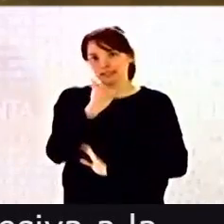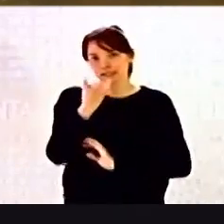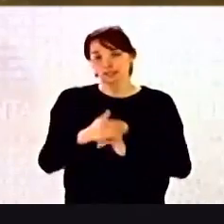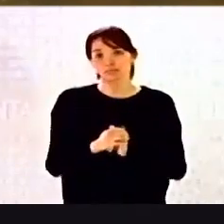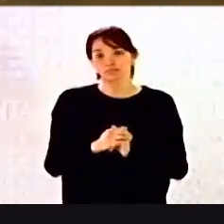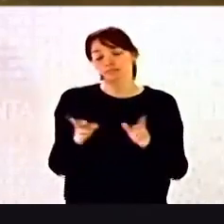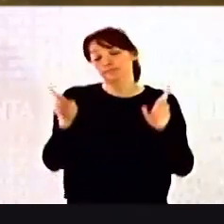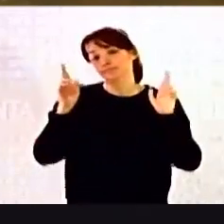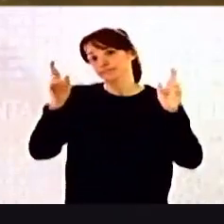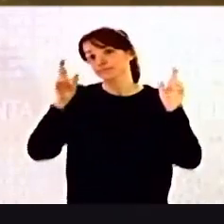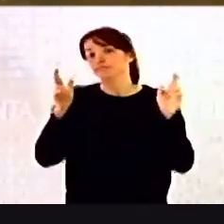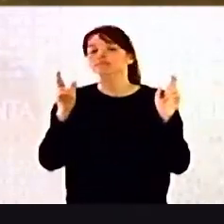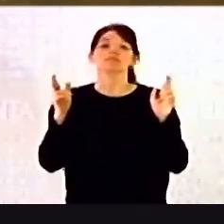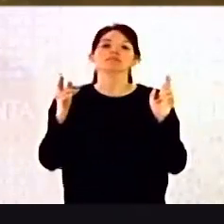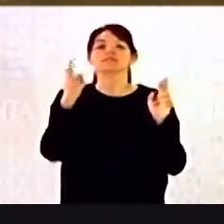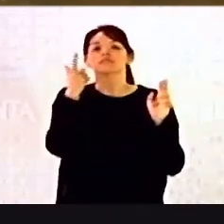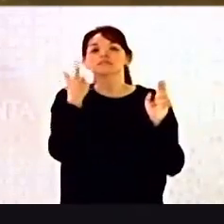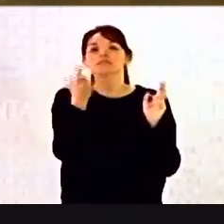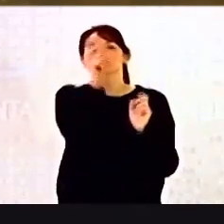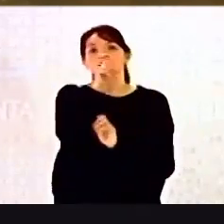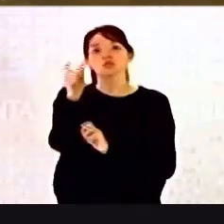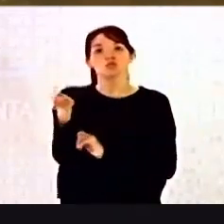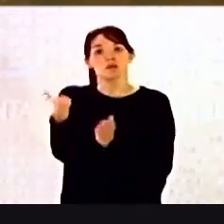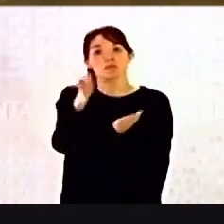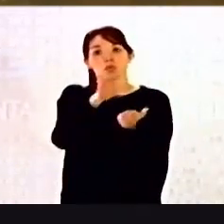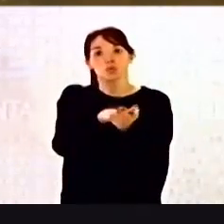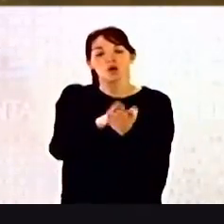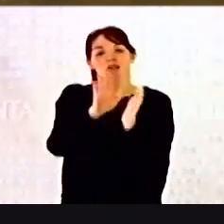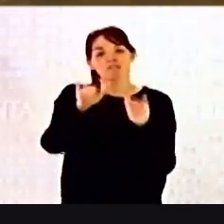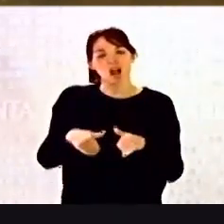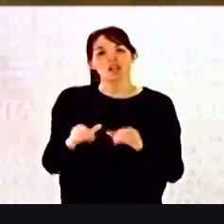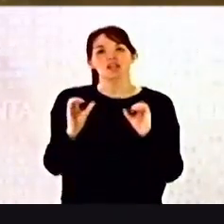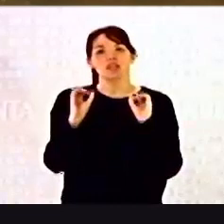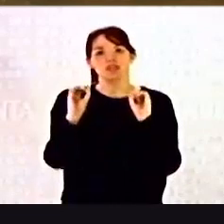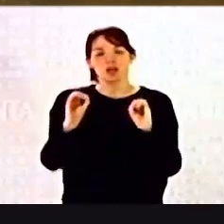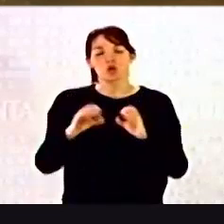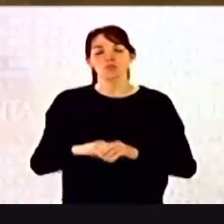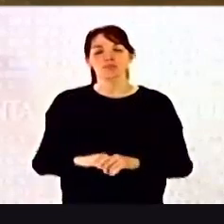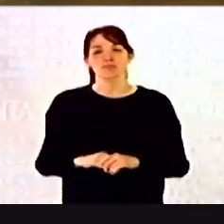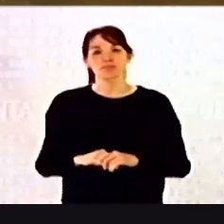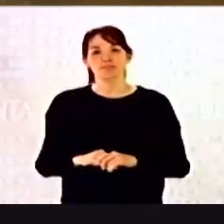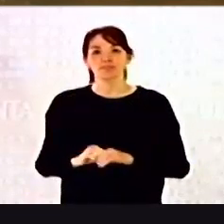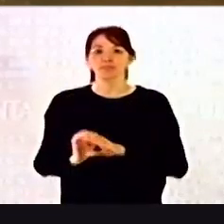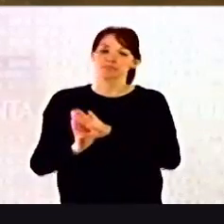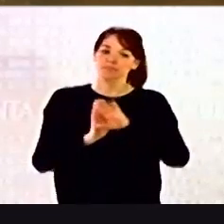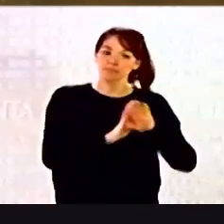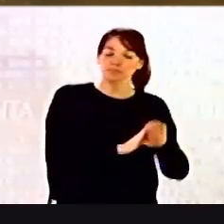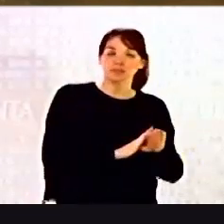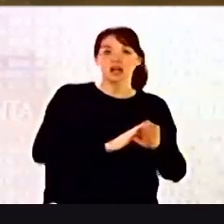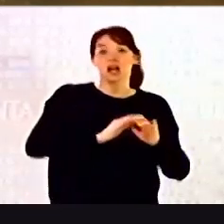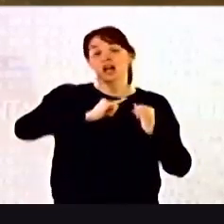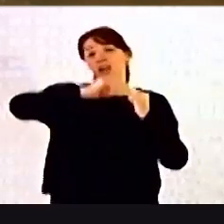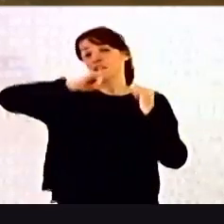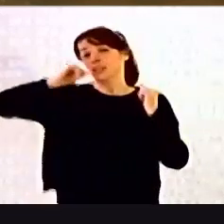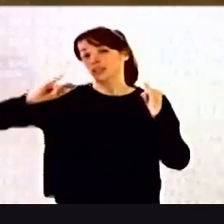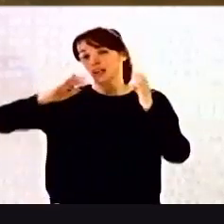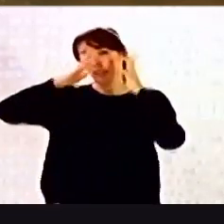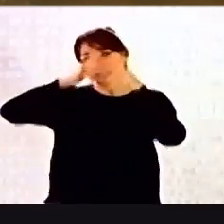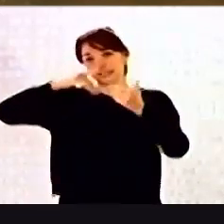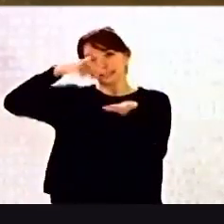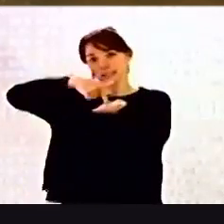deseando en todo momento que estos fallecimientos sean cero. La tasa de letalidad en Extremadura, calculada por